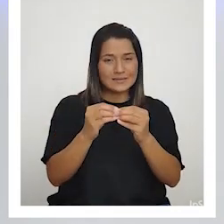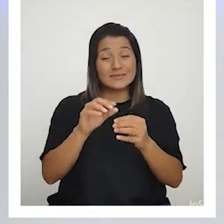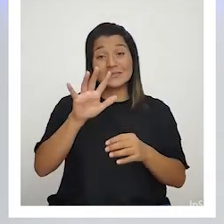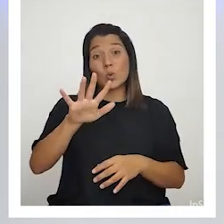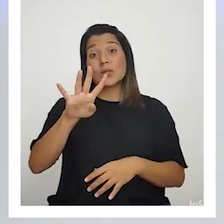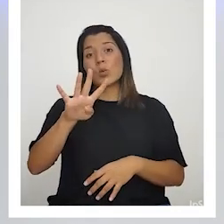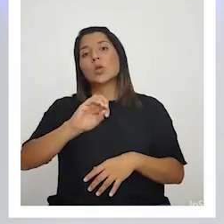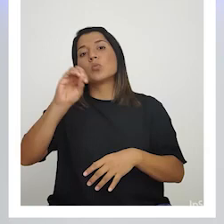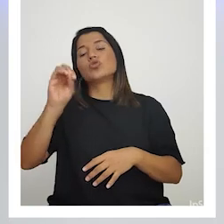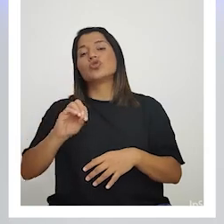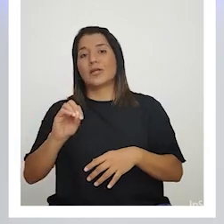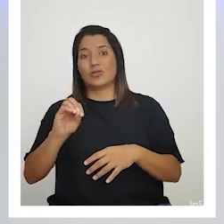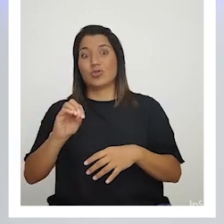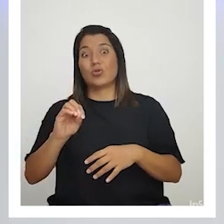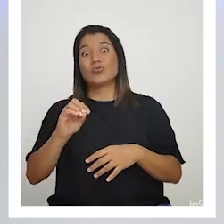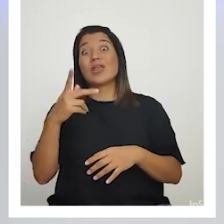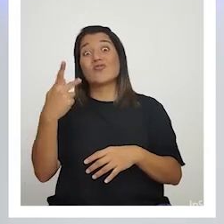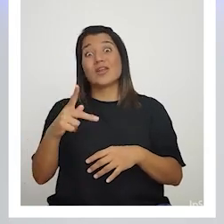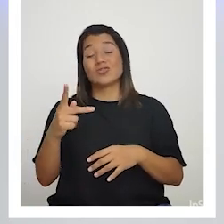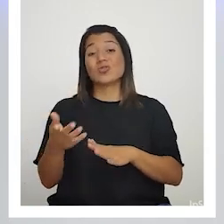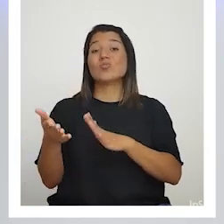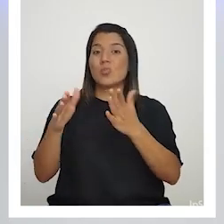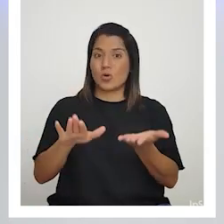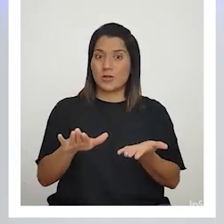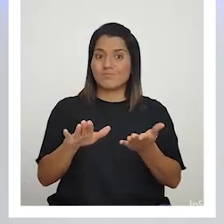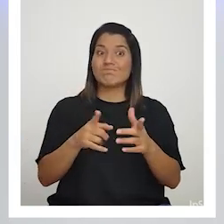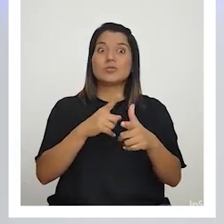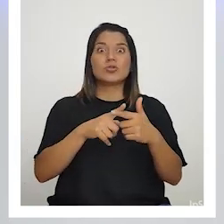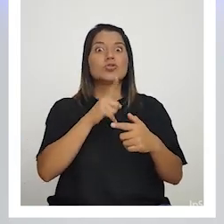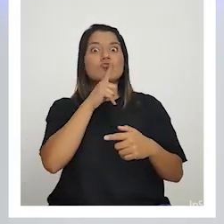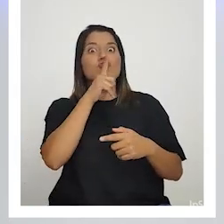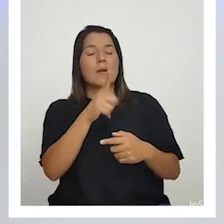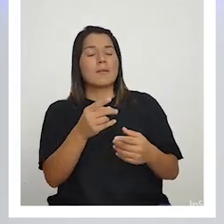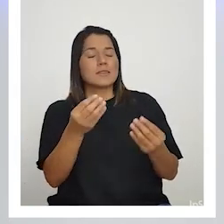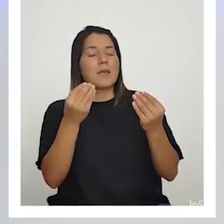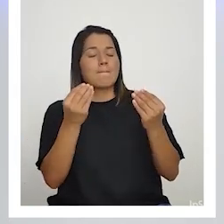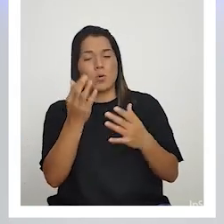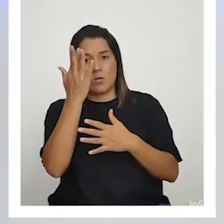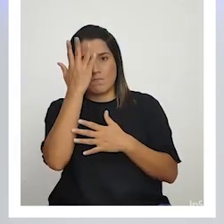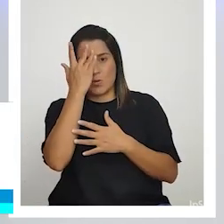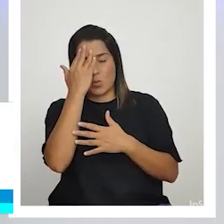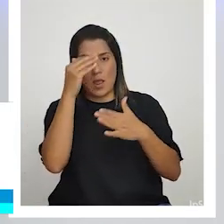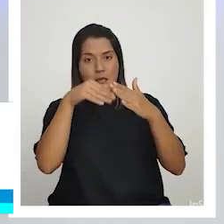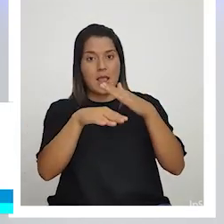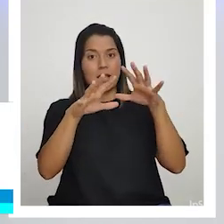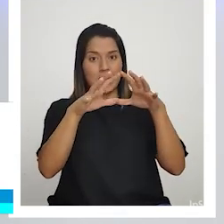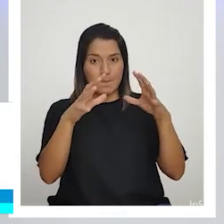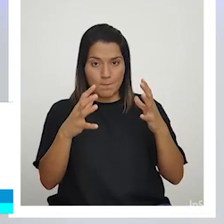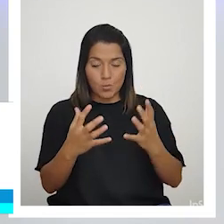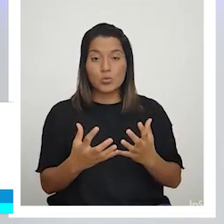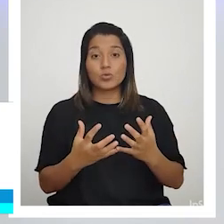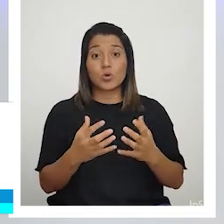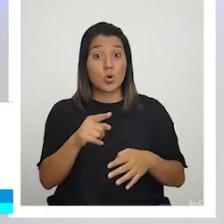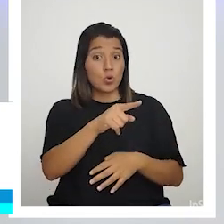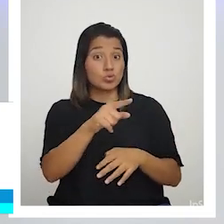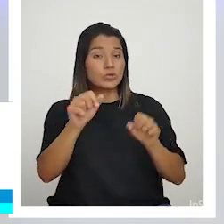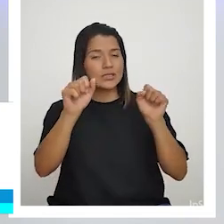la muerte, por ejemplo. Es de verdad alarmante a nivel mundial. Las cifras podemos ver que